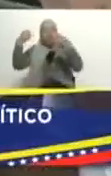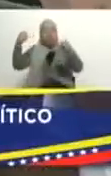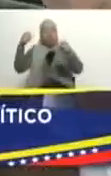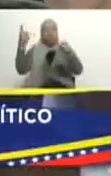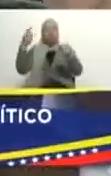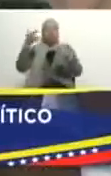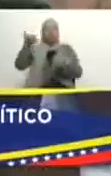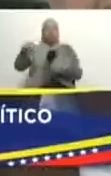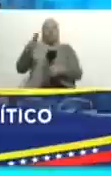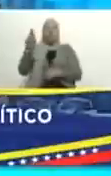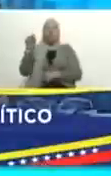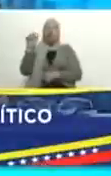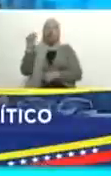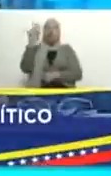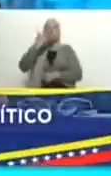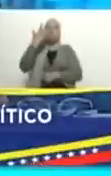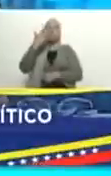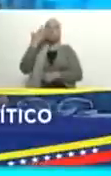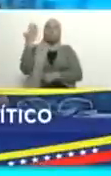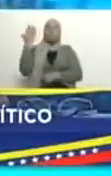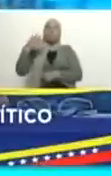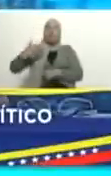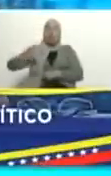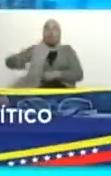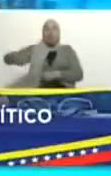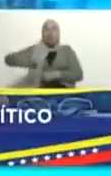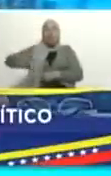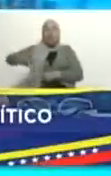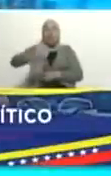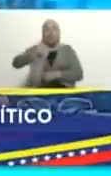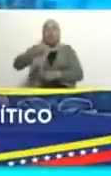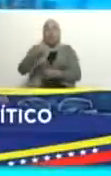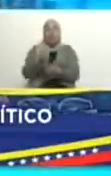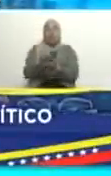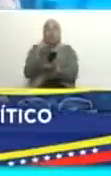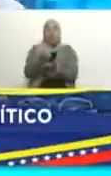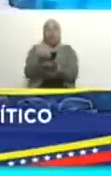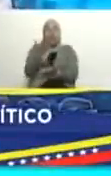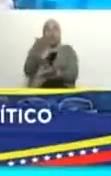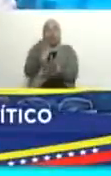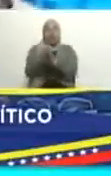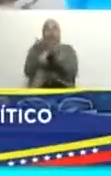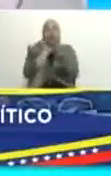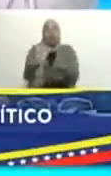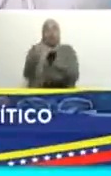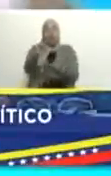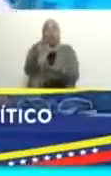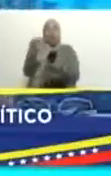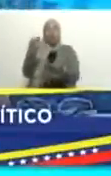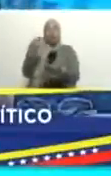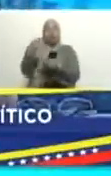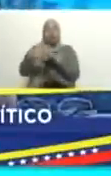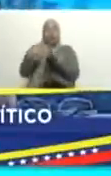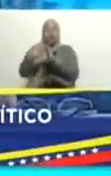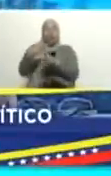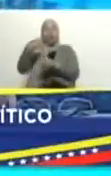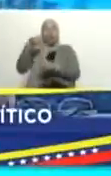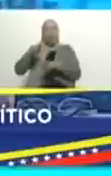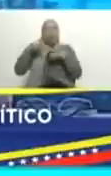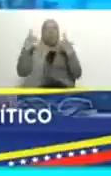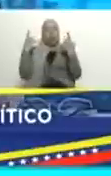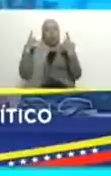Juan Carlos Loyo. Está con los pescadores en Cumaná, en Carúpano, en Puerto Cabello, en La